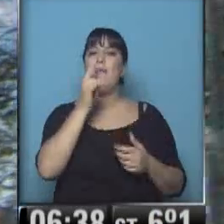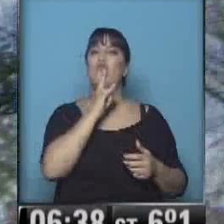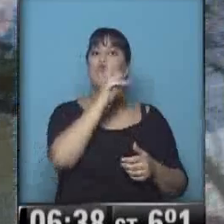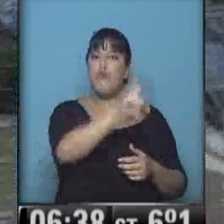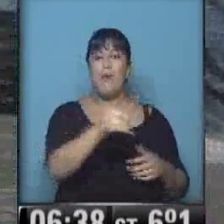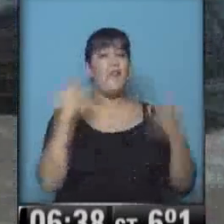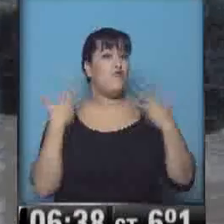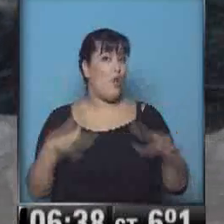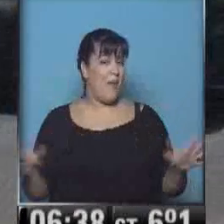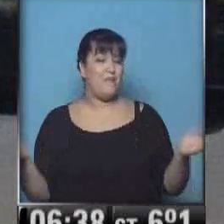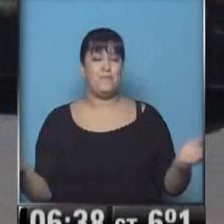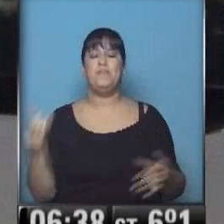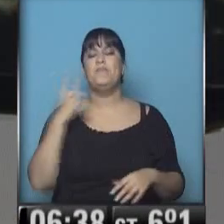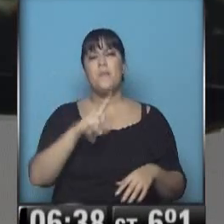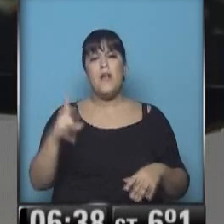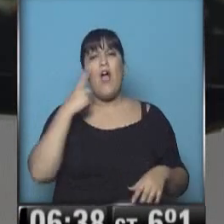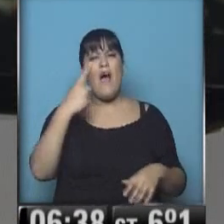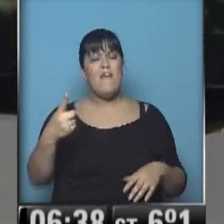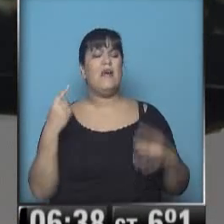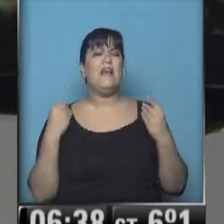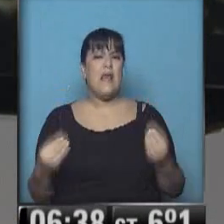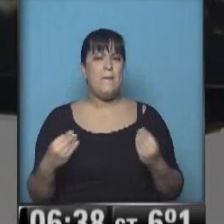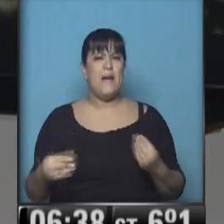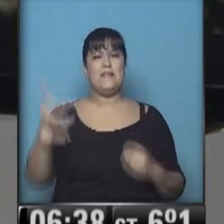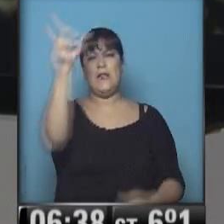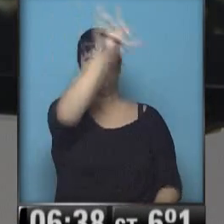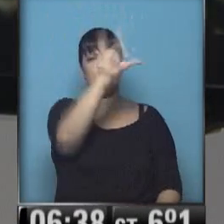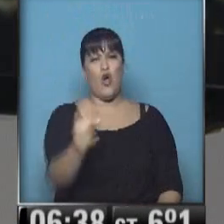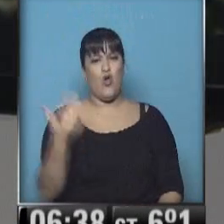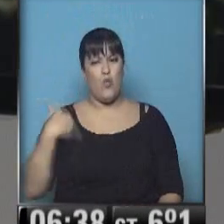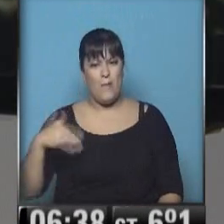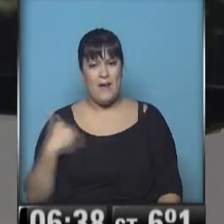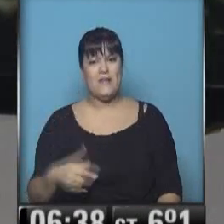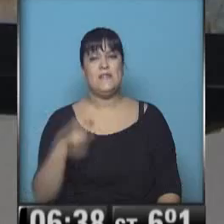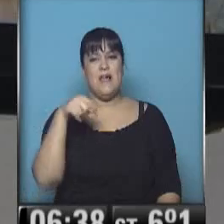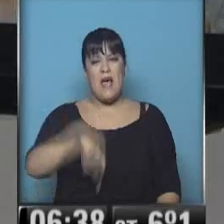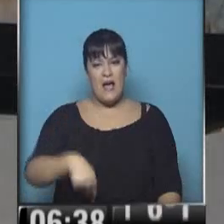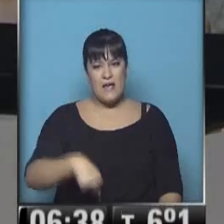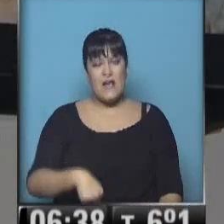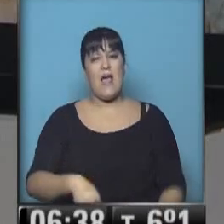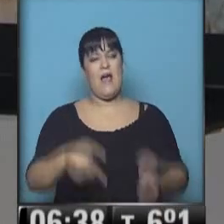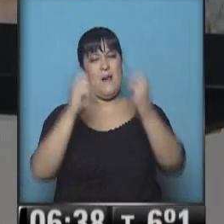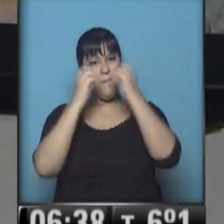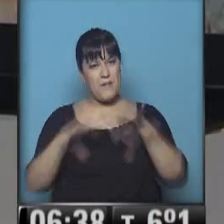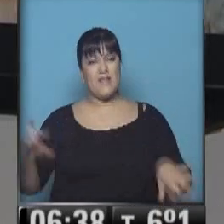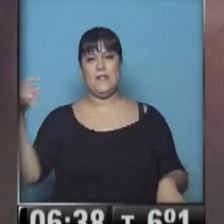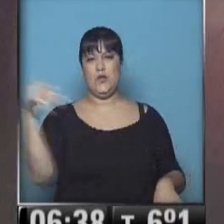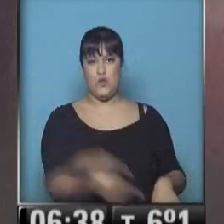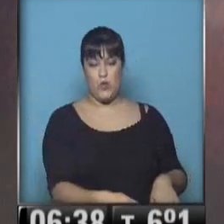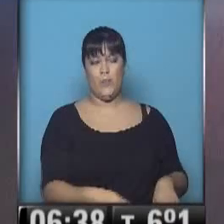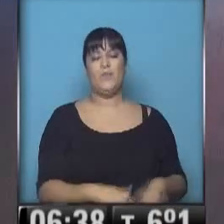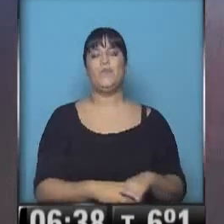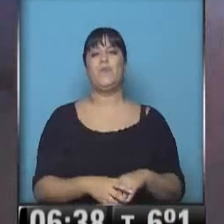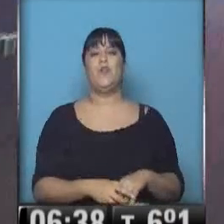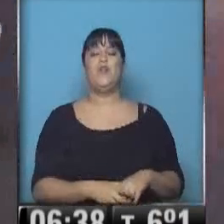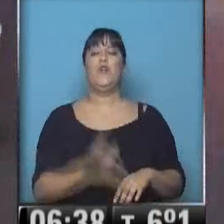es normal. Y vamos a ver qué pasa en todo el territorio del país y aquí... Entra el sur, entra la